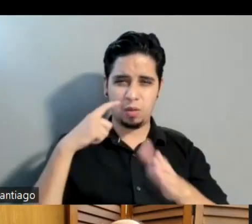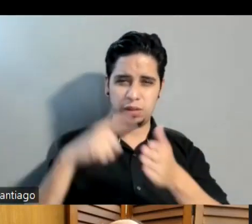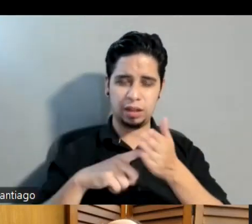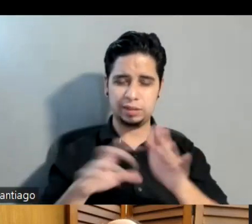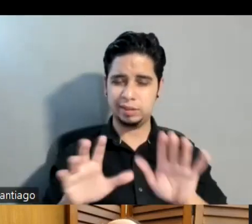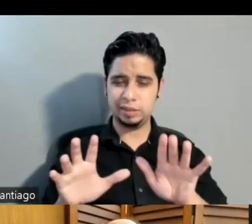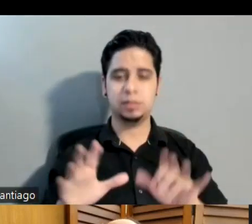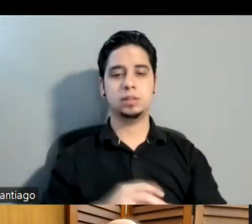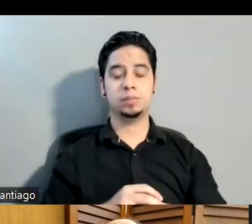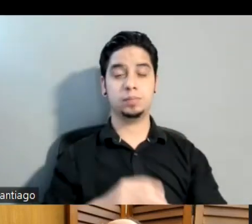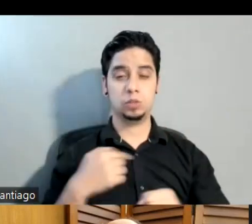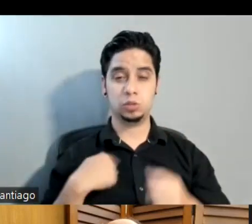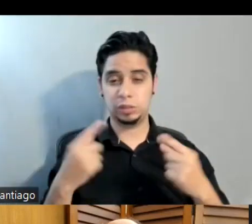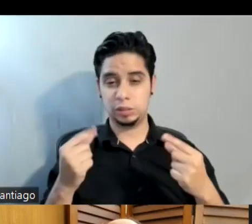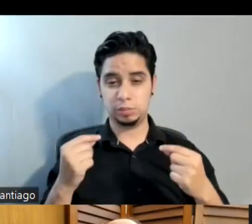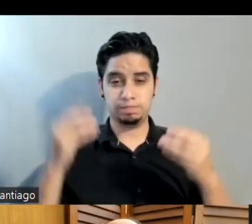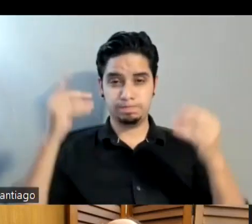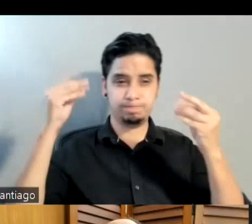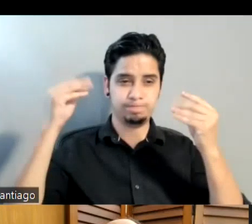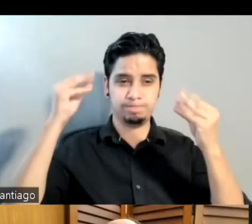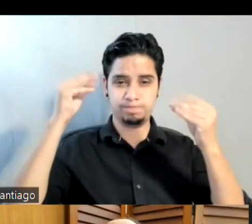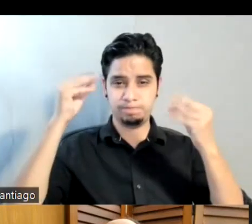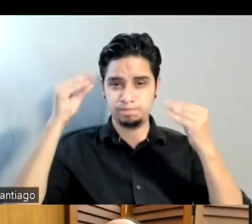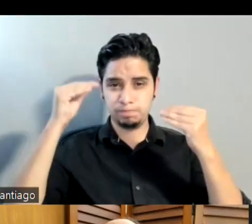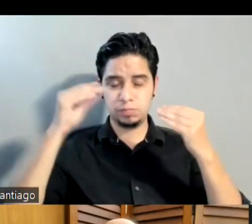seguí pensando, vérate, todos nosotros tenemos,